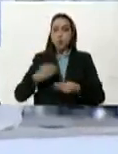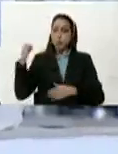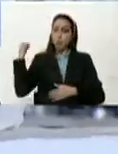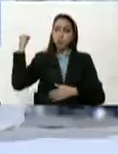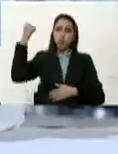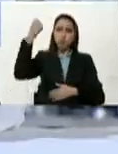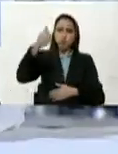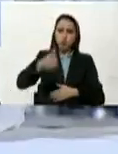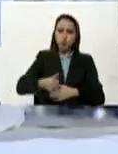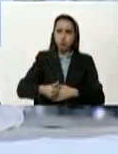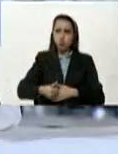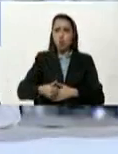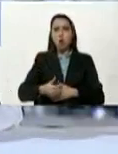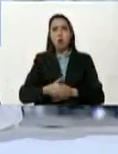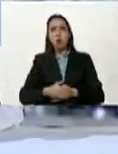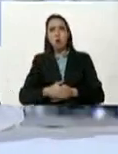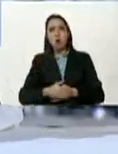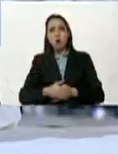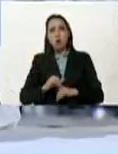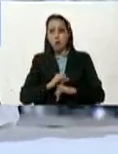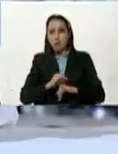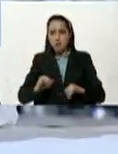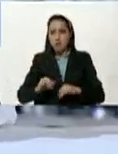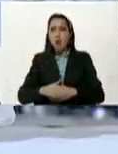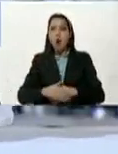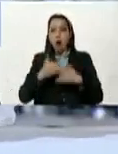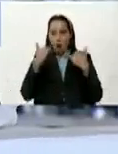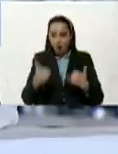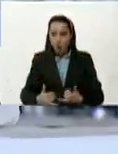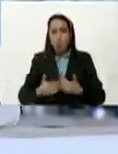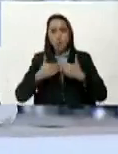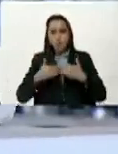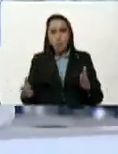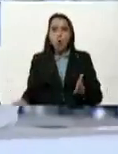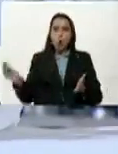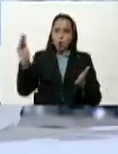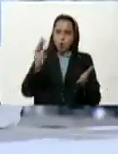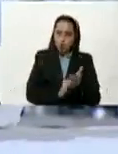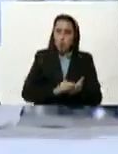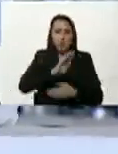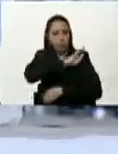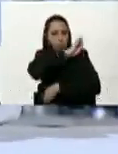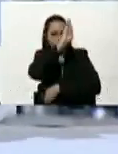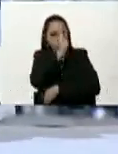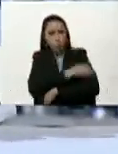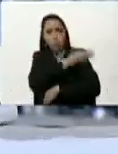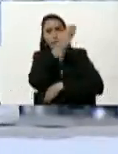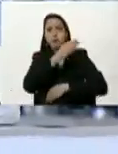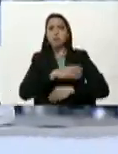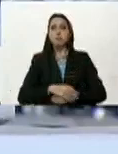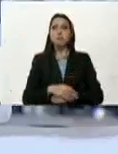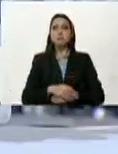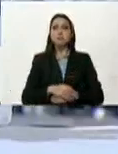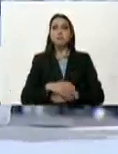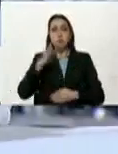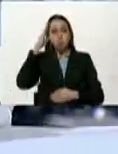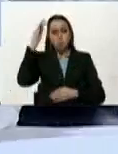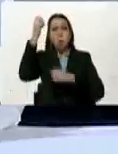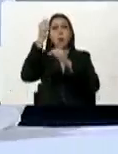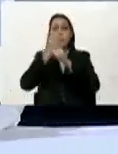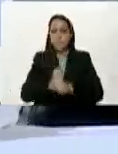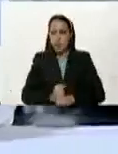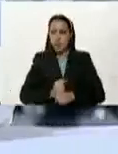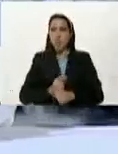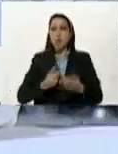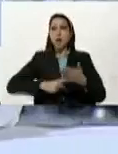dormidos está despertando y está despertando con mucha furia con mucha fuerza y dios mediante pues ya lo vamos a querer